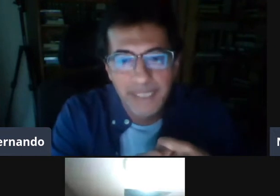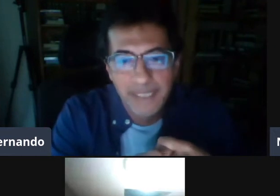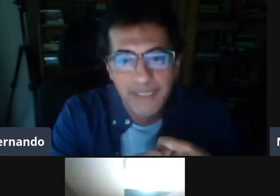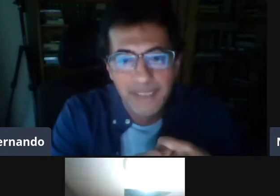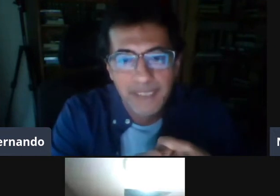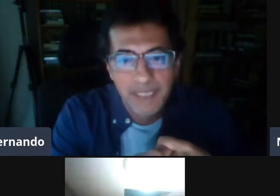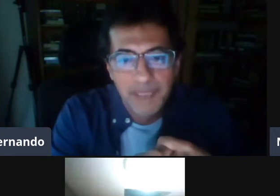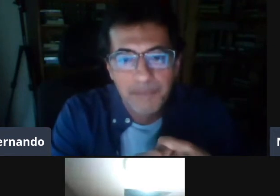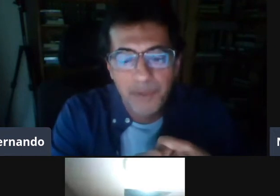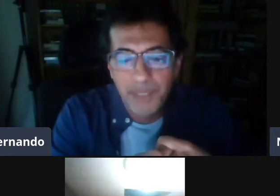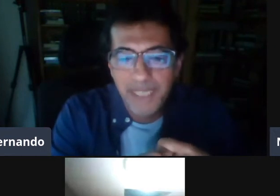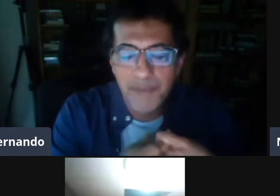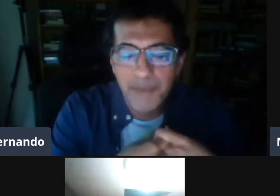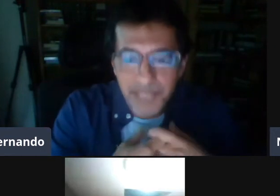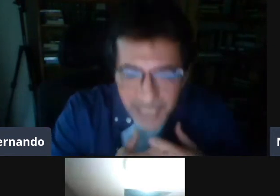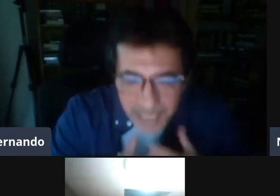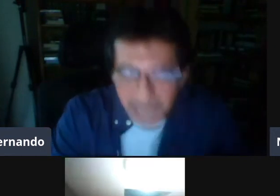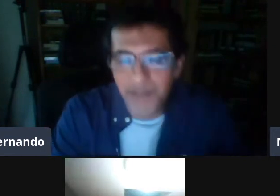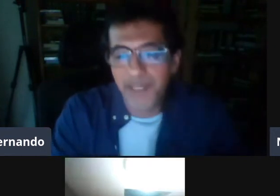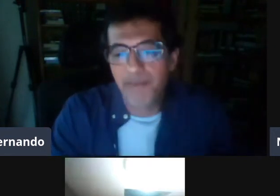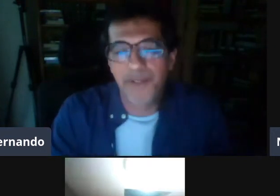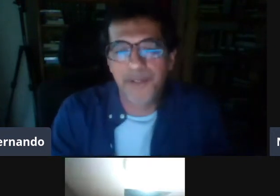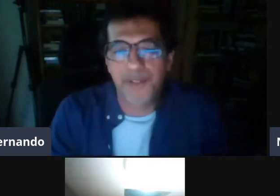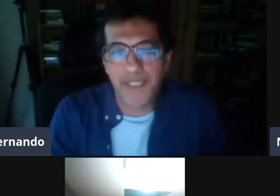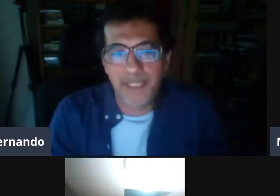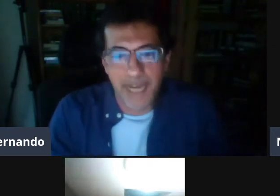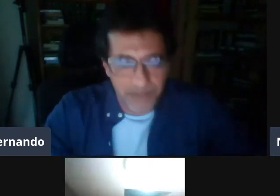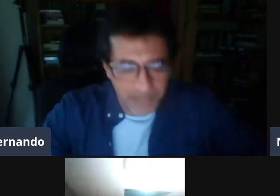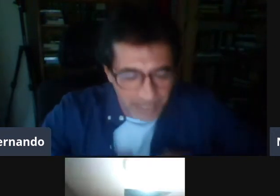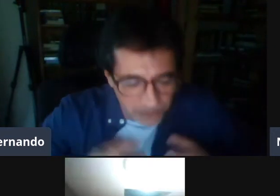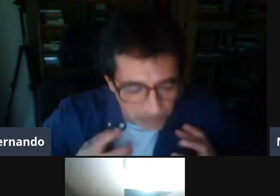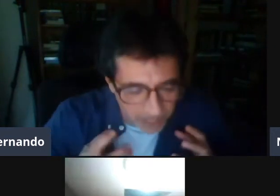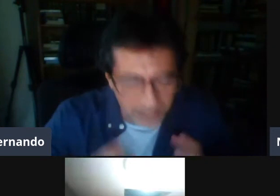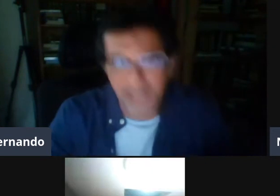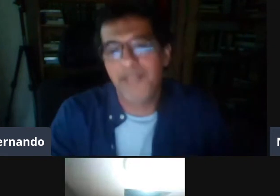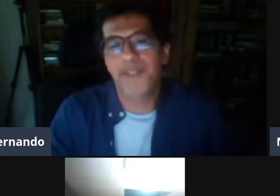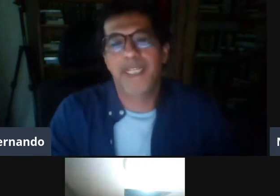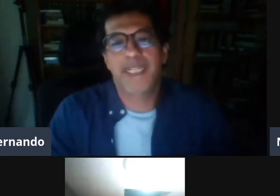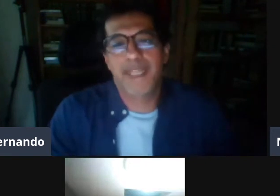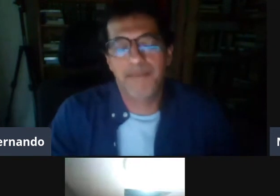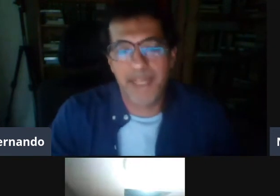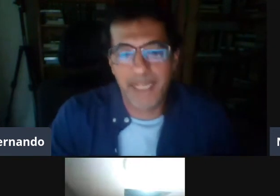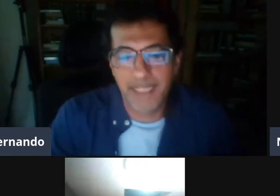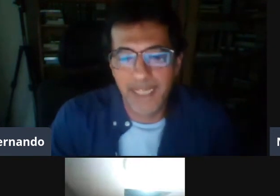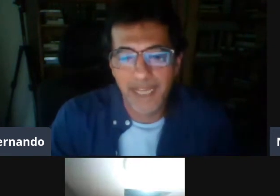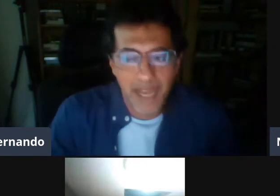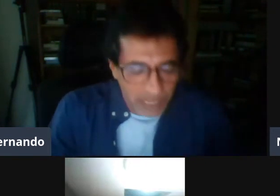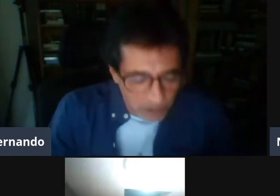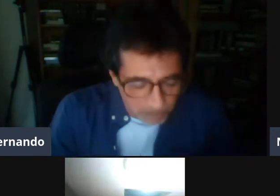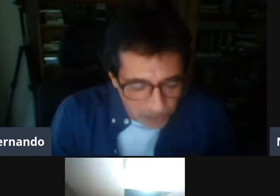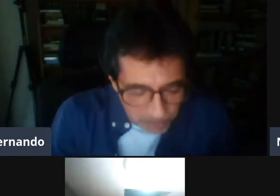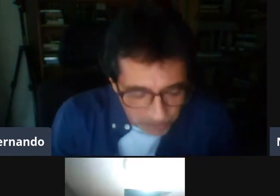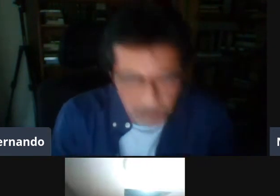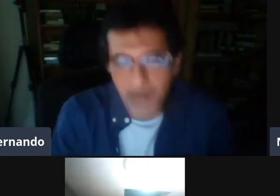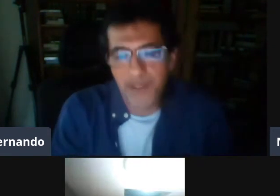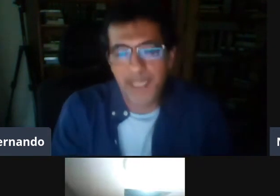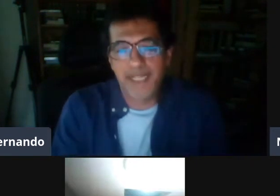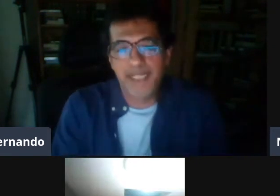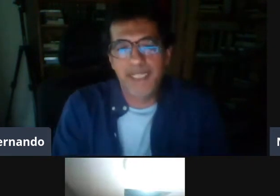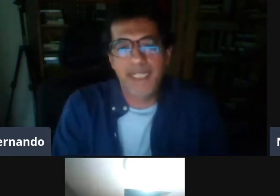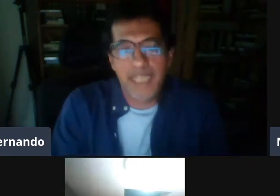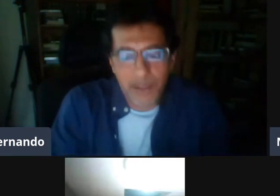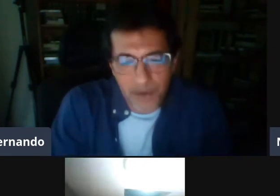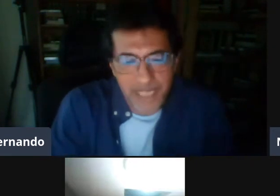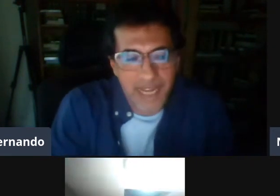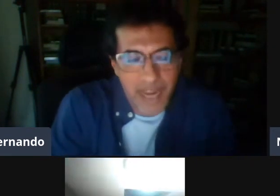cotidiana porque estamos tan llenos del mundo cotidiano tan sumergidos en esa inmediatez que no podemos ver lo